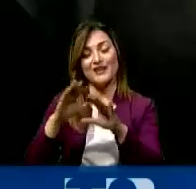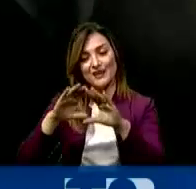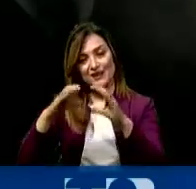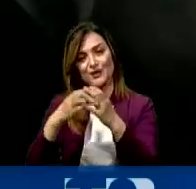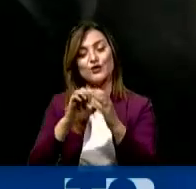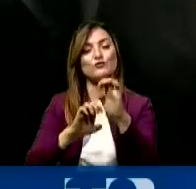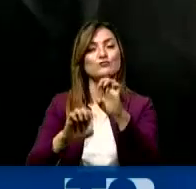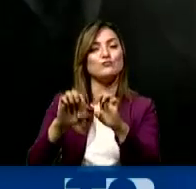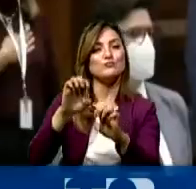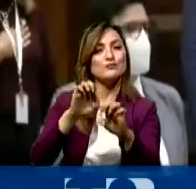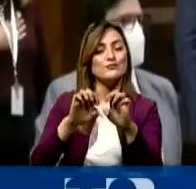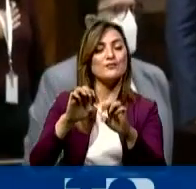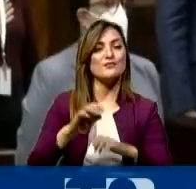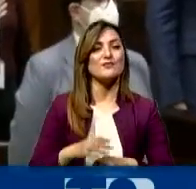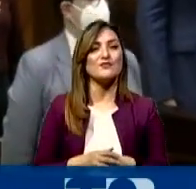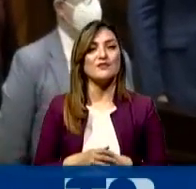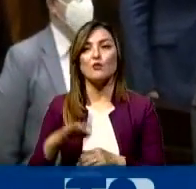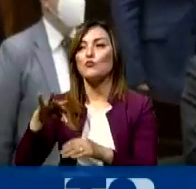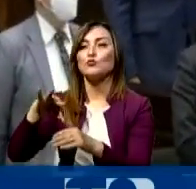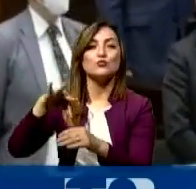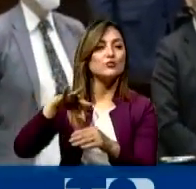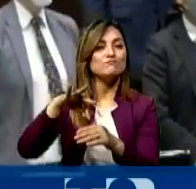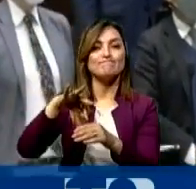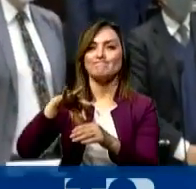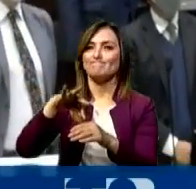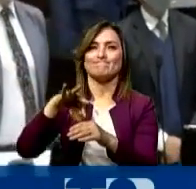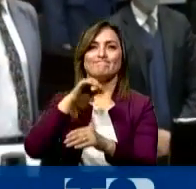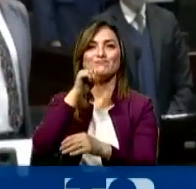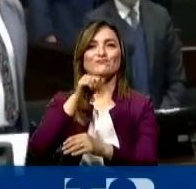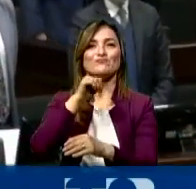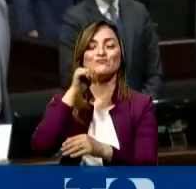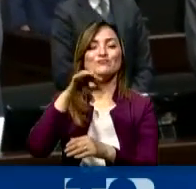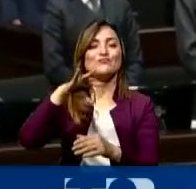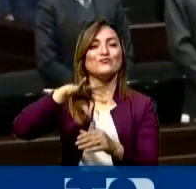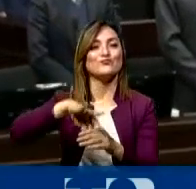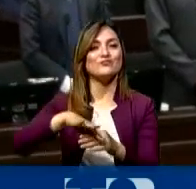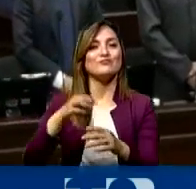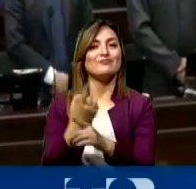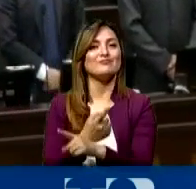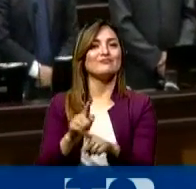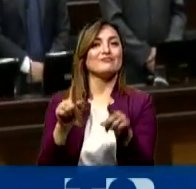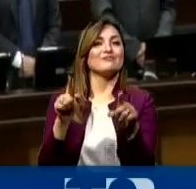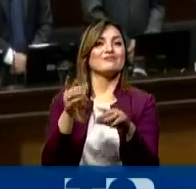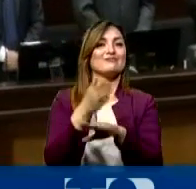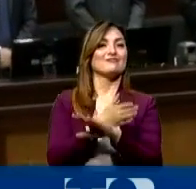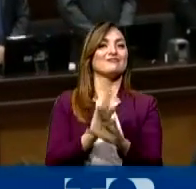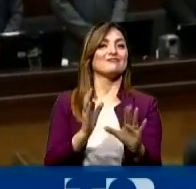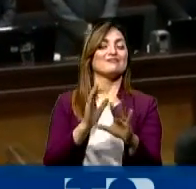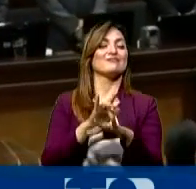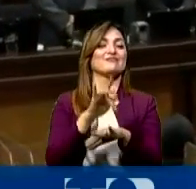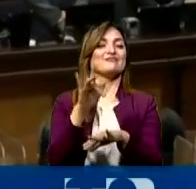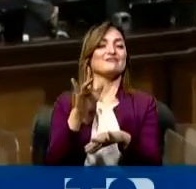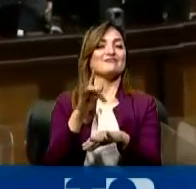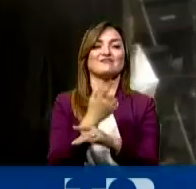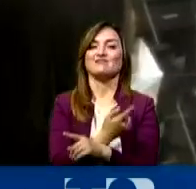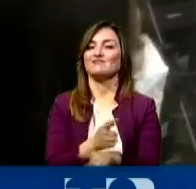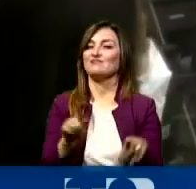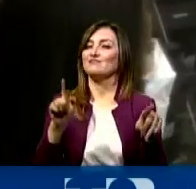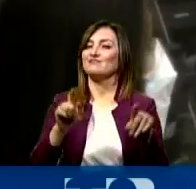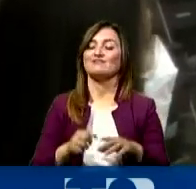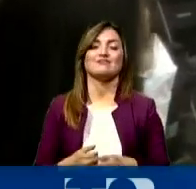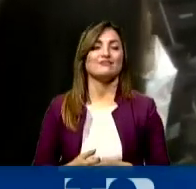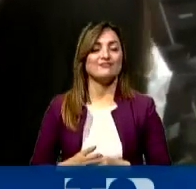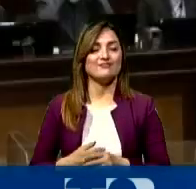evaluación no hubo los votos y votaron de una manera diferente de como se votó en anoche en la madrugada más bien dicho cuando se